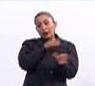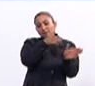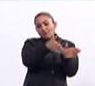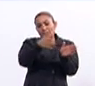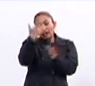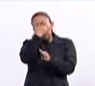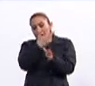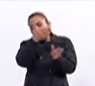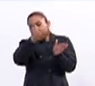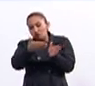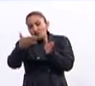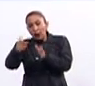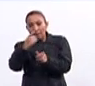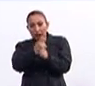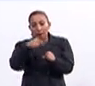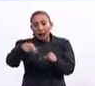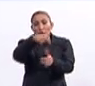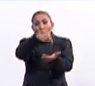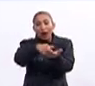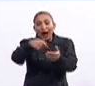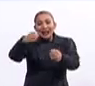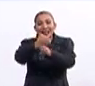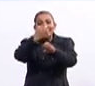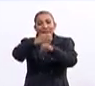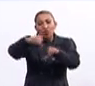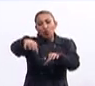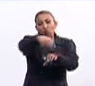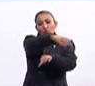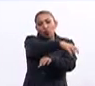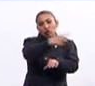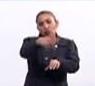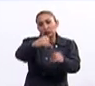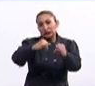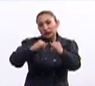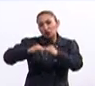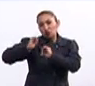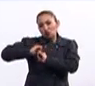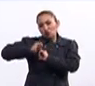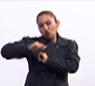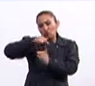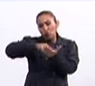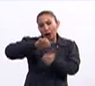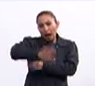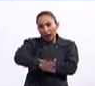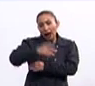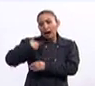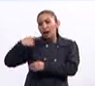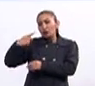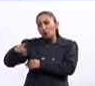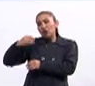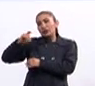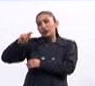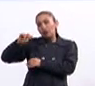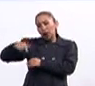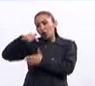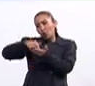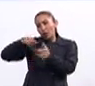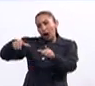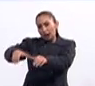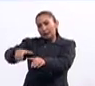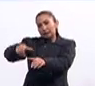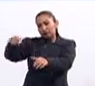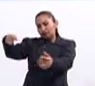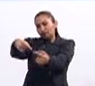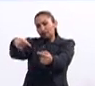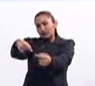transitando y revisándose primero a nivel de cada entidad federativa por sus institutos electorales locales, a su tribunal electoral local, y